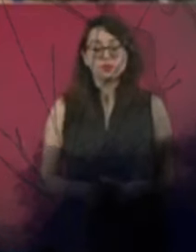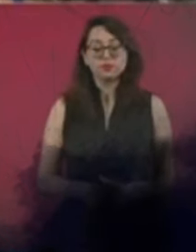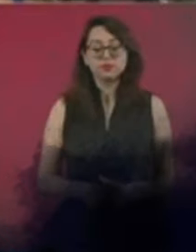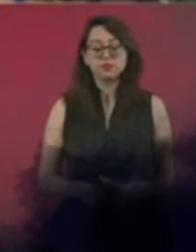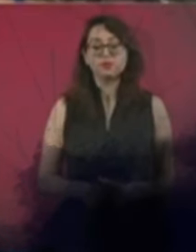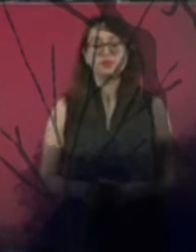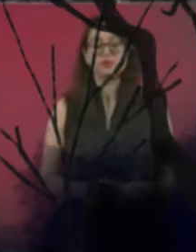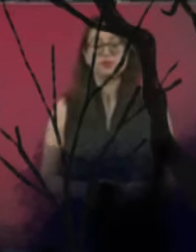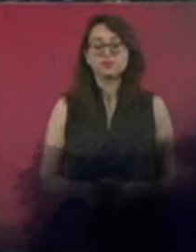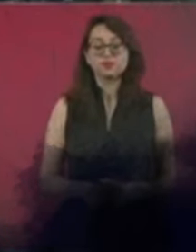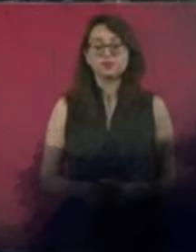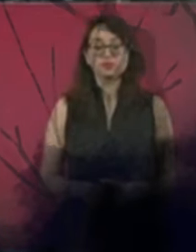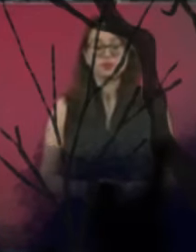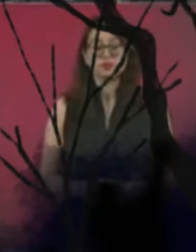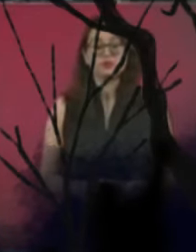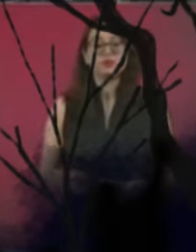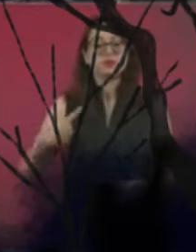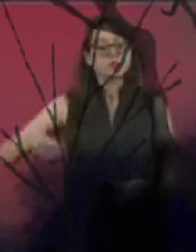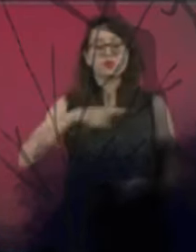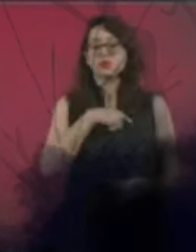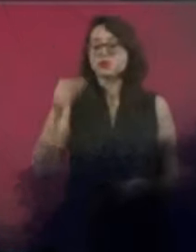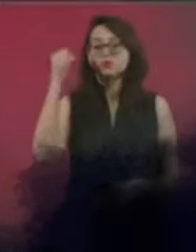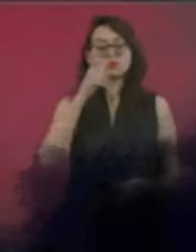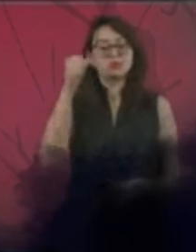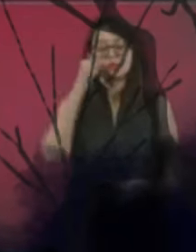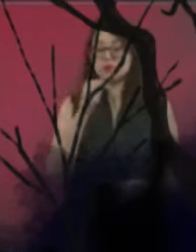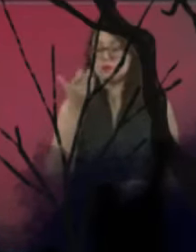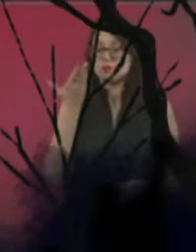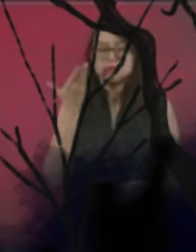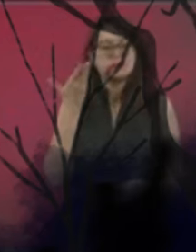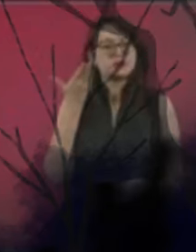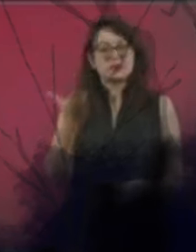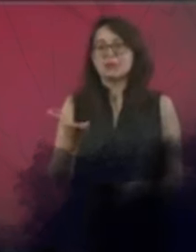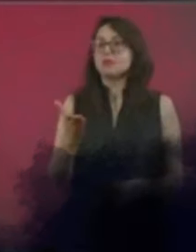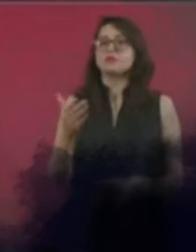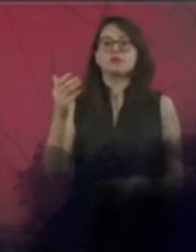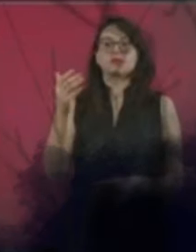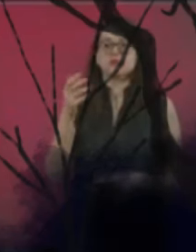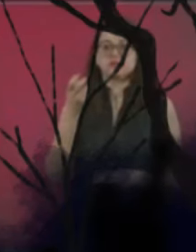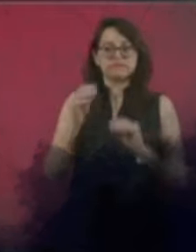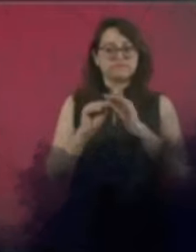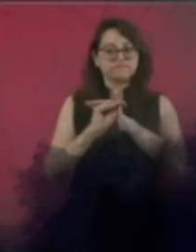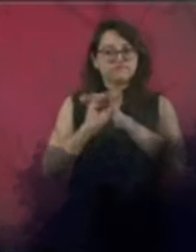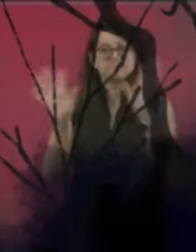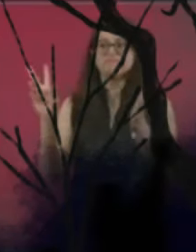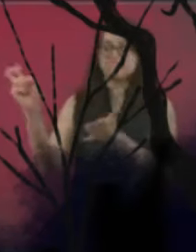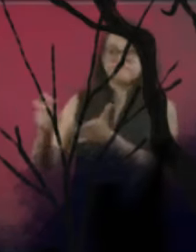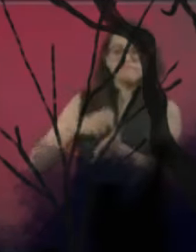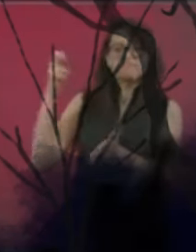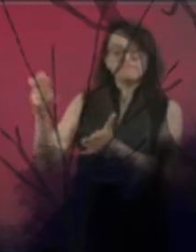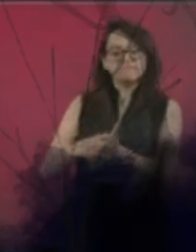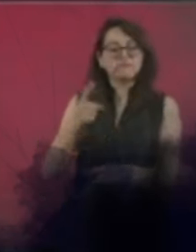él aplaudía absolutamente todo, porque tenía como presidente de la tremenda corte al palero